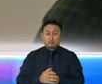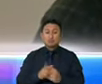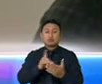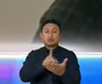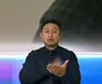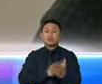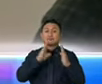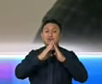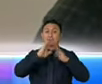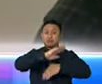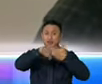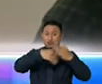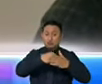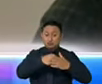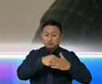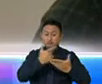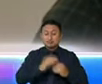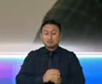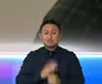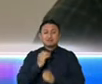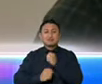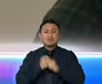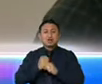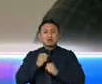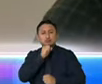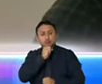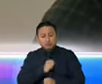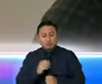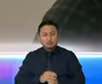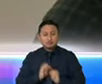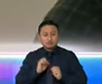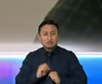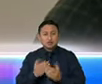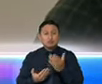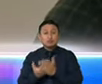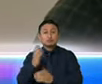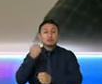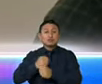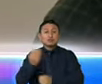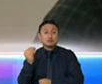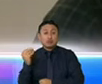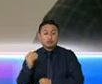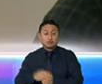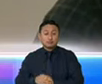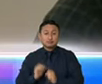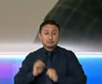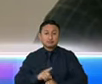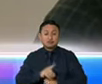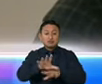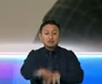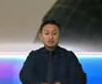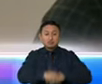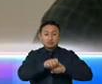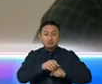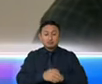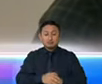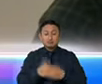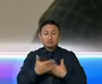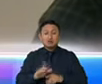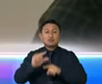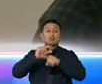para Todos, en el programa Mis Mejores Años, en el programa Impulso Joven, en el programa Minga Agropecuaria, en el programa